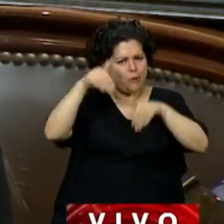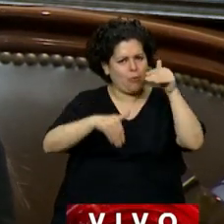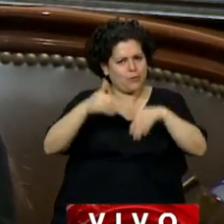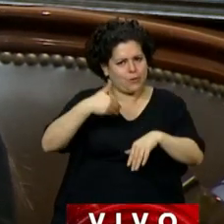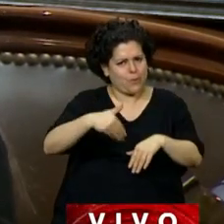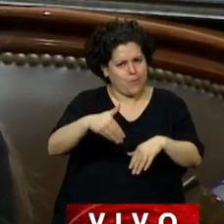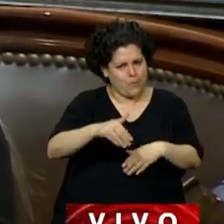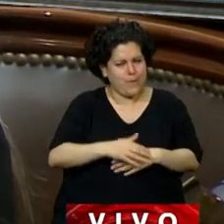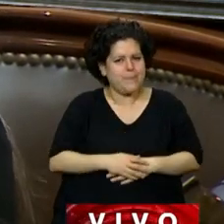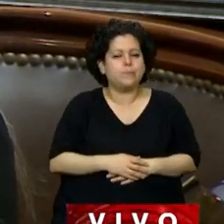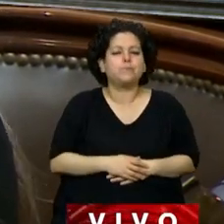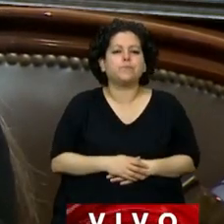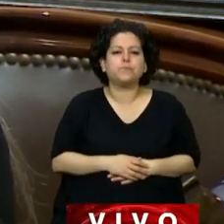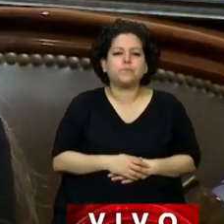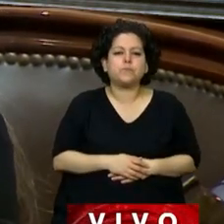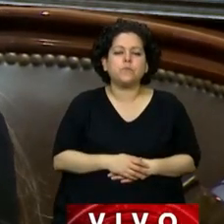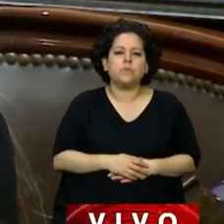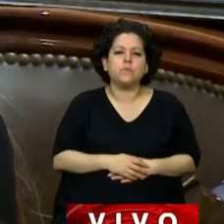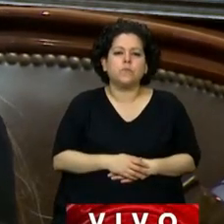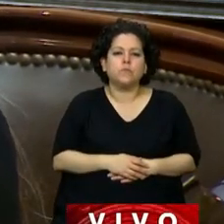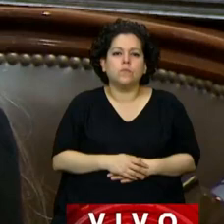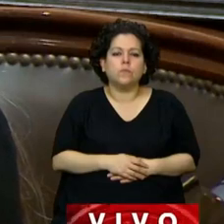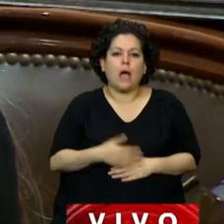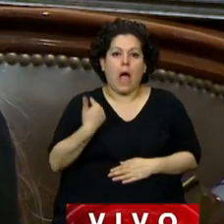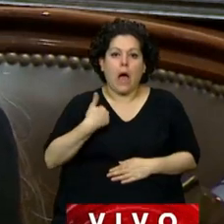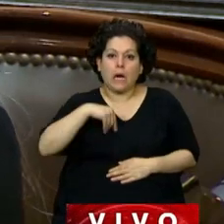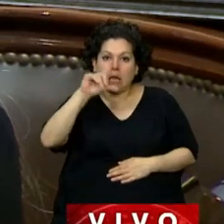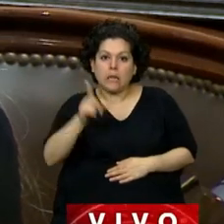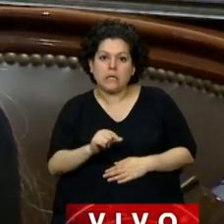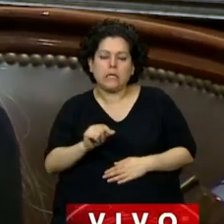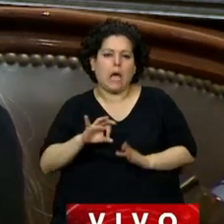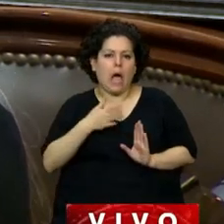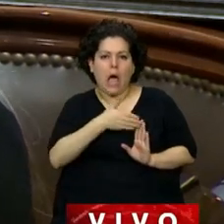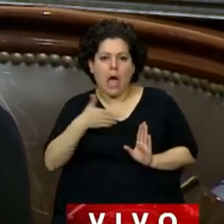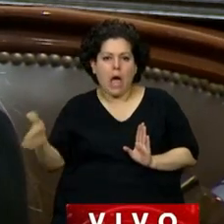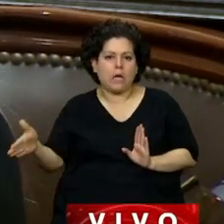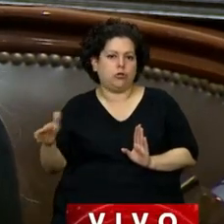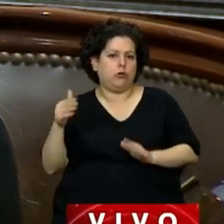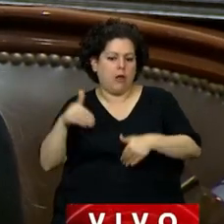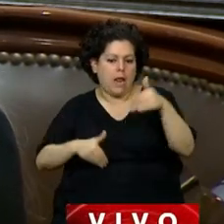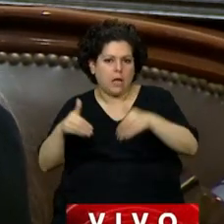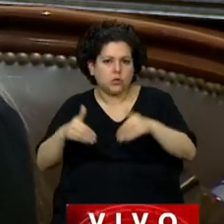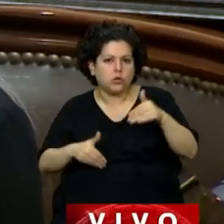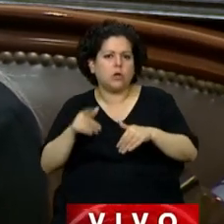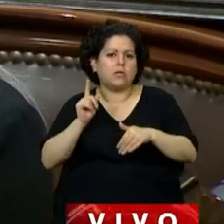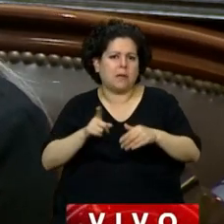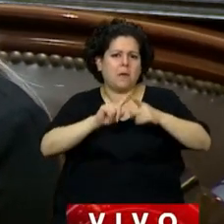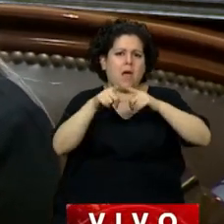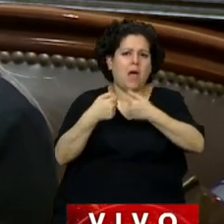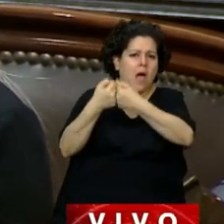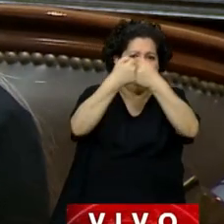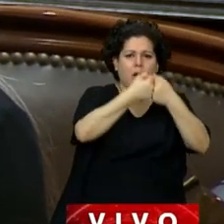argentinos. No podía la Argentina en un año electoral y con todos los acuerdos